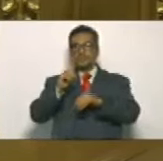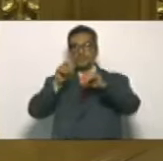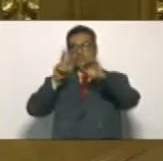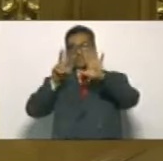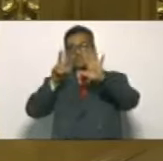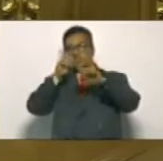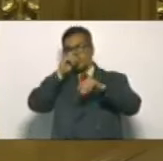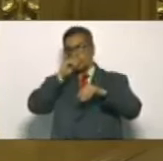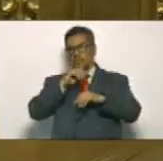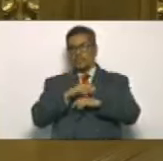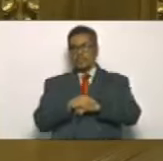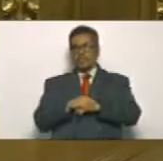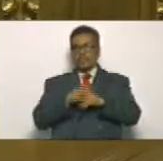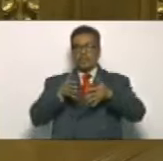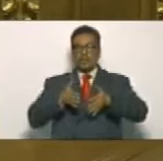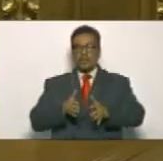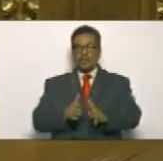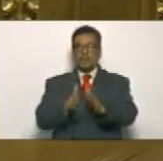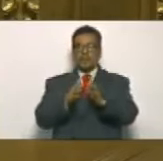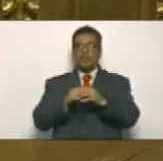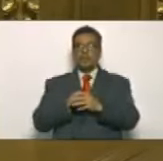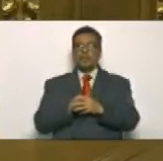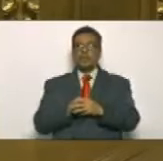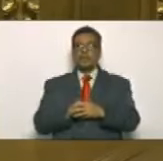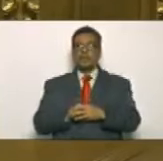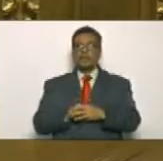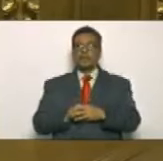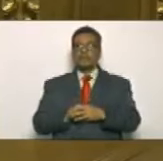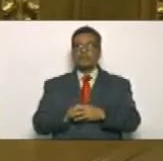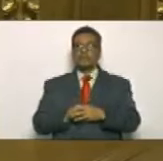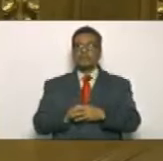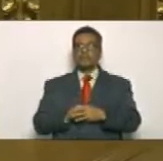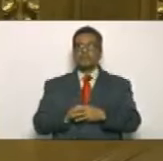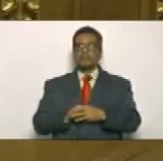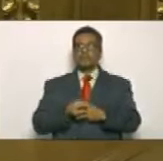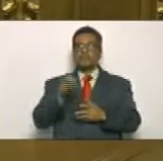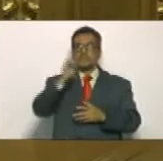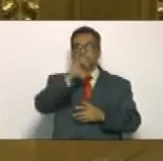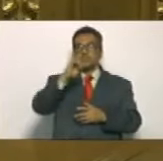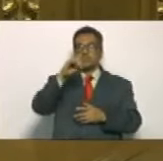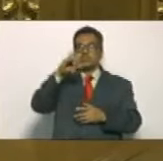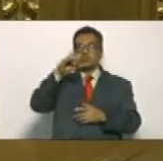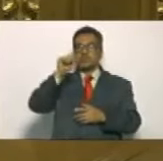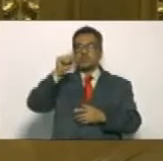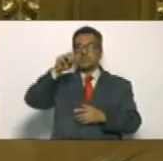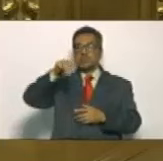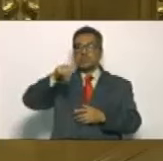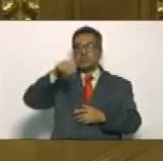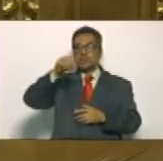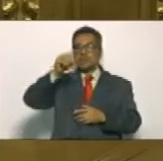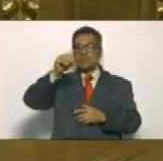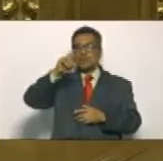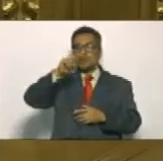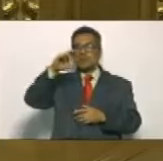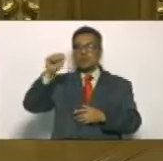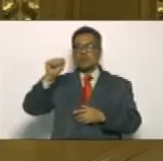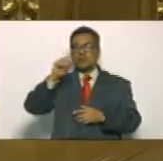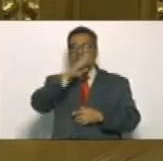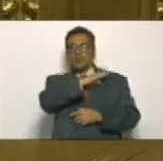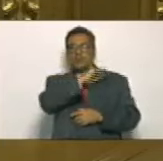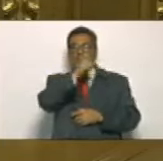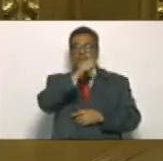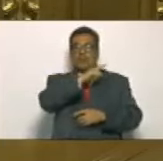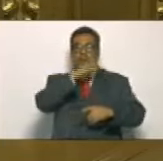207 años del nacimiento de Ezequiel Zamora, general del